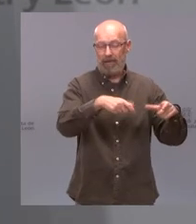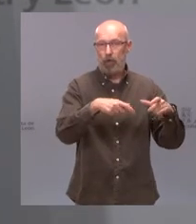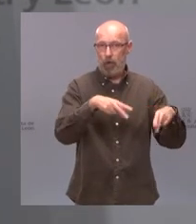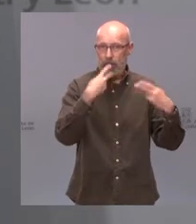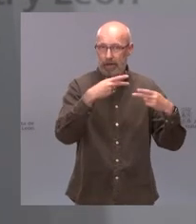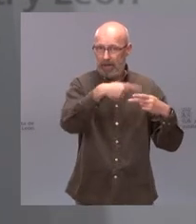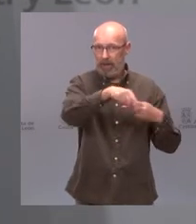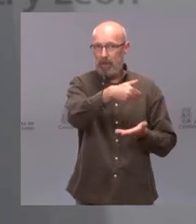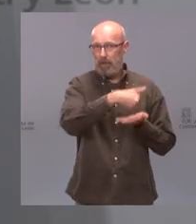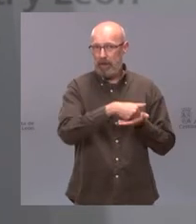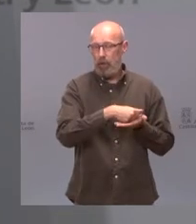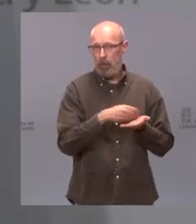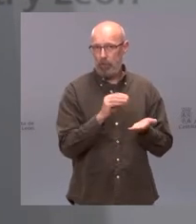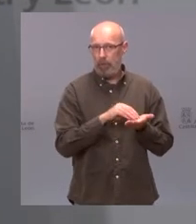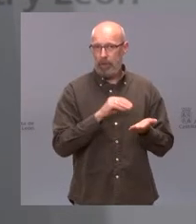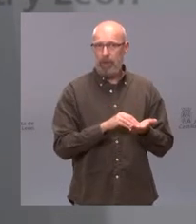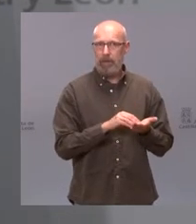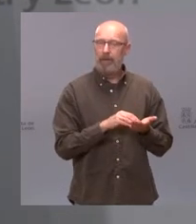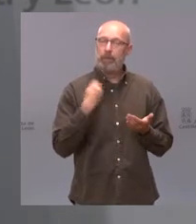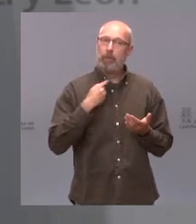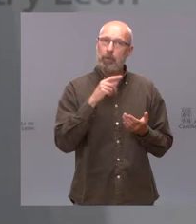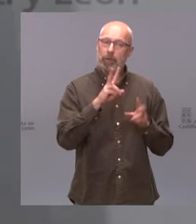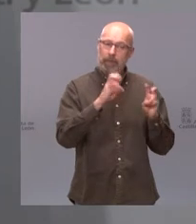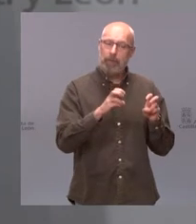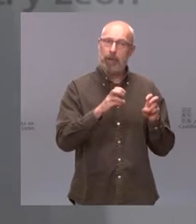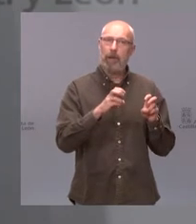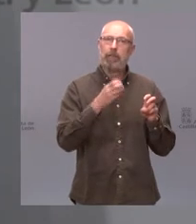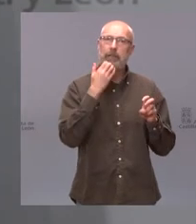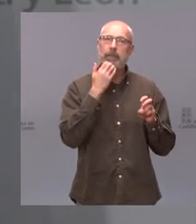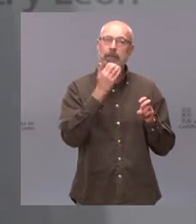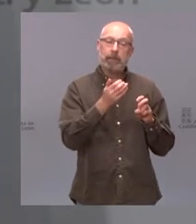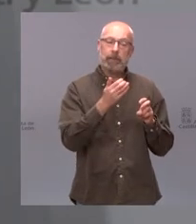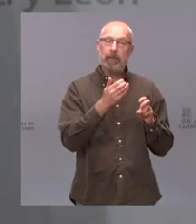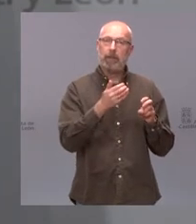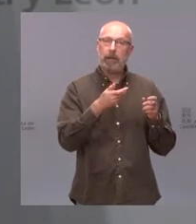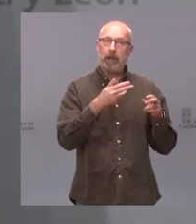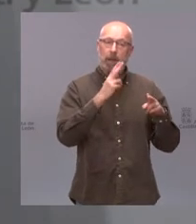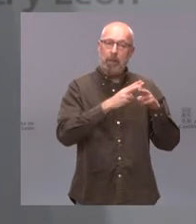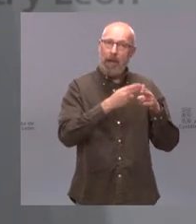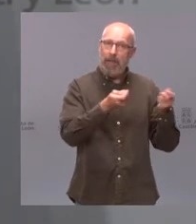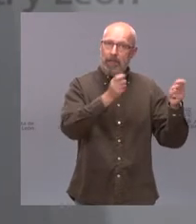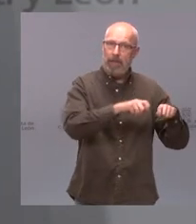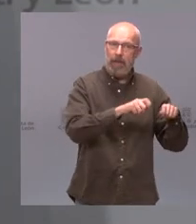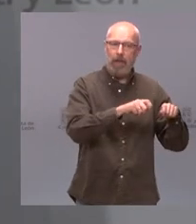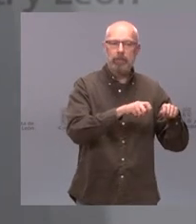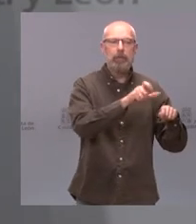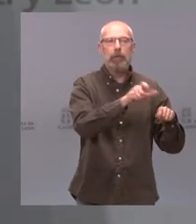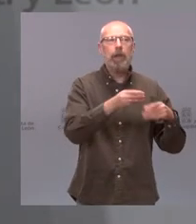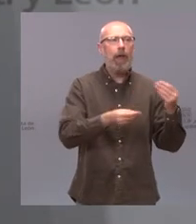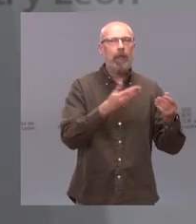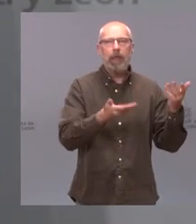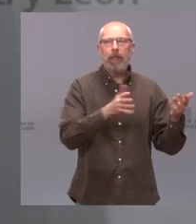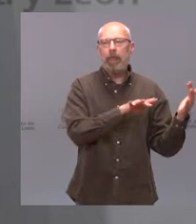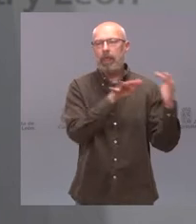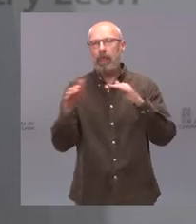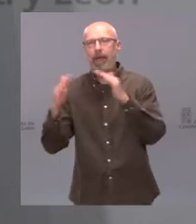traslade el ocio de la hostelería al interior de los domicilios con menos seguridad e